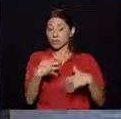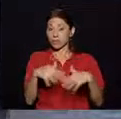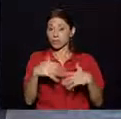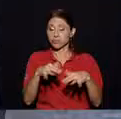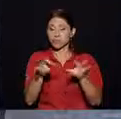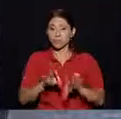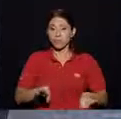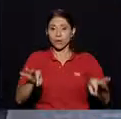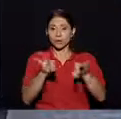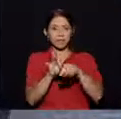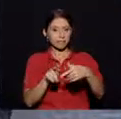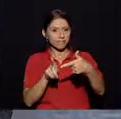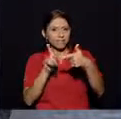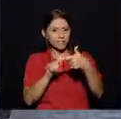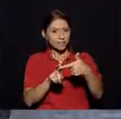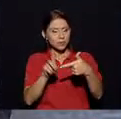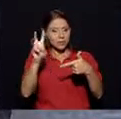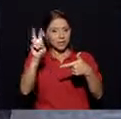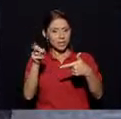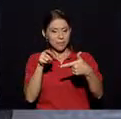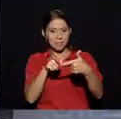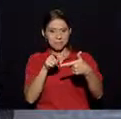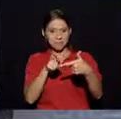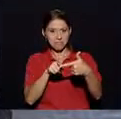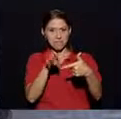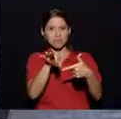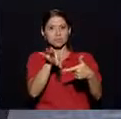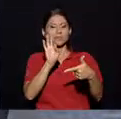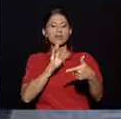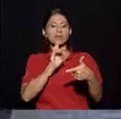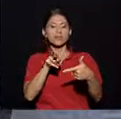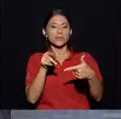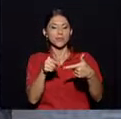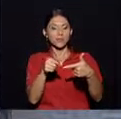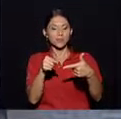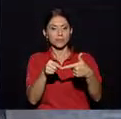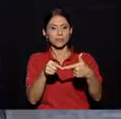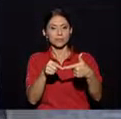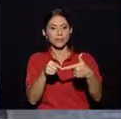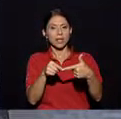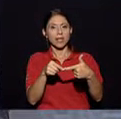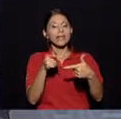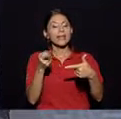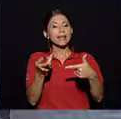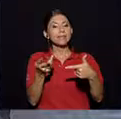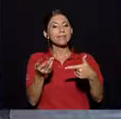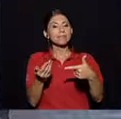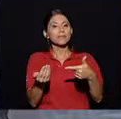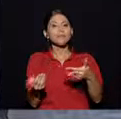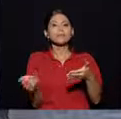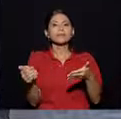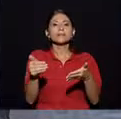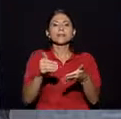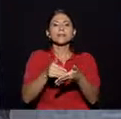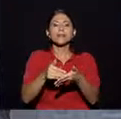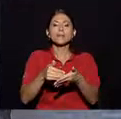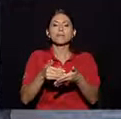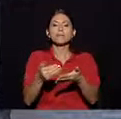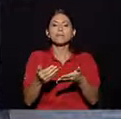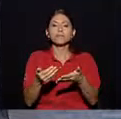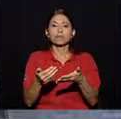segundo tema que se extrae de los resultados a nivel general es que se recupera la